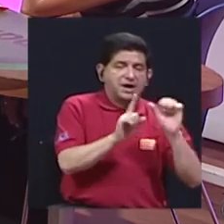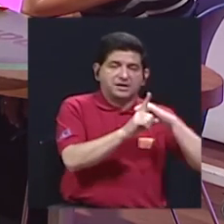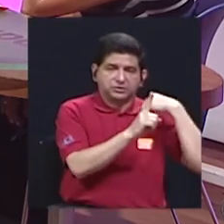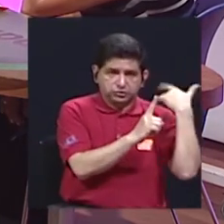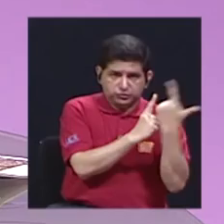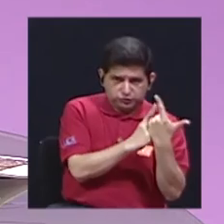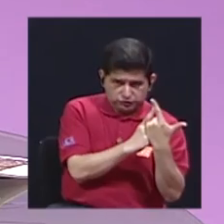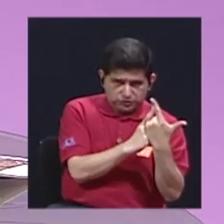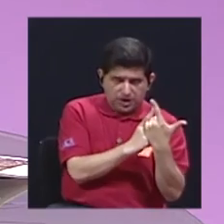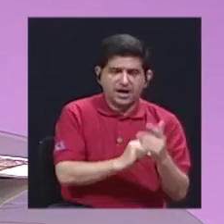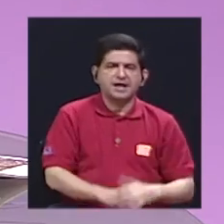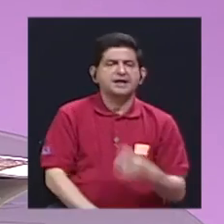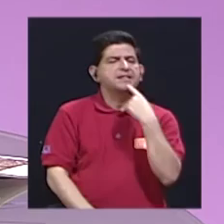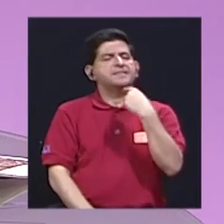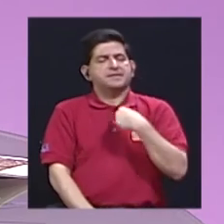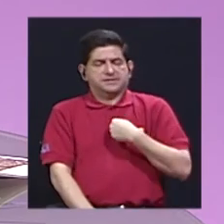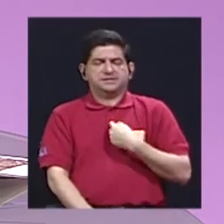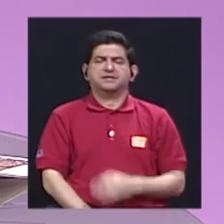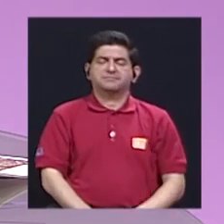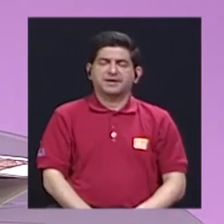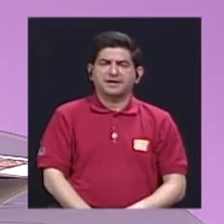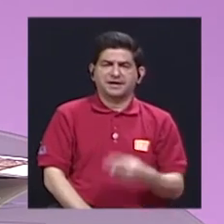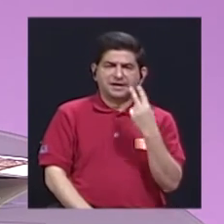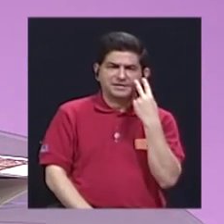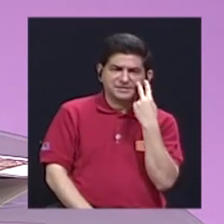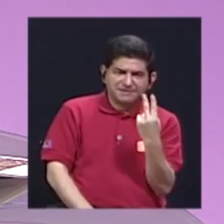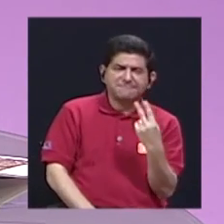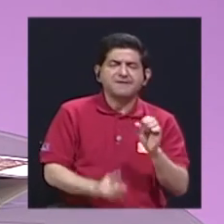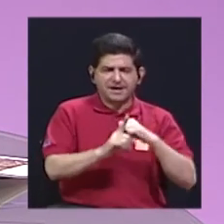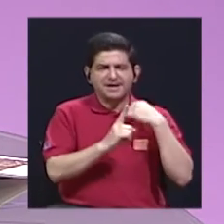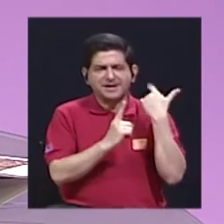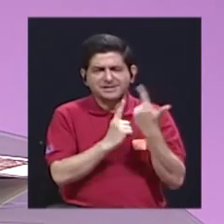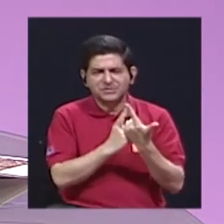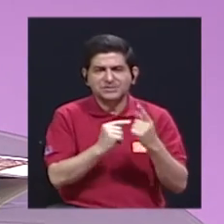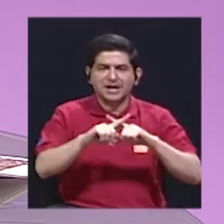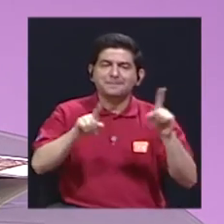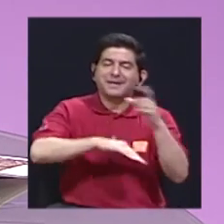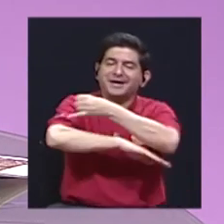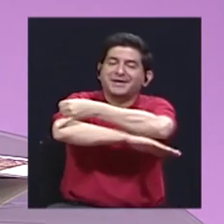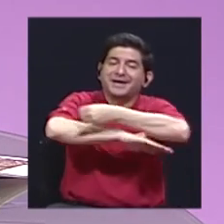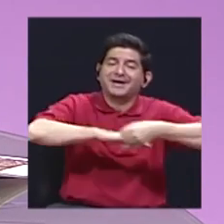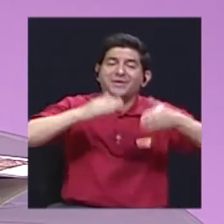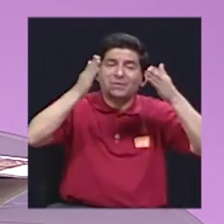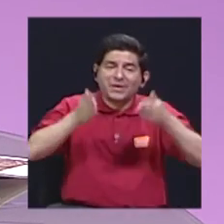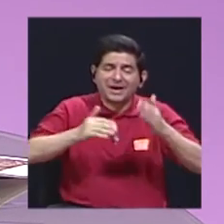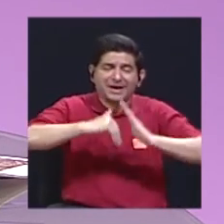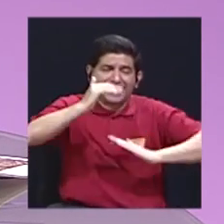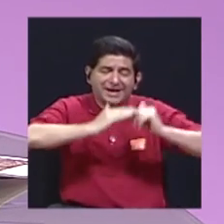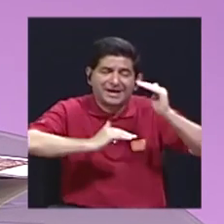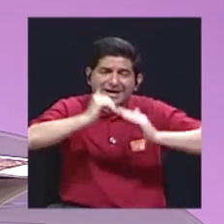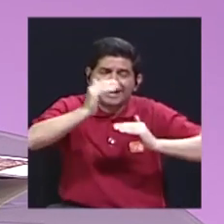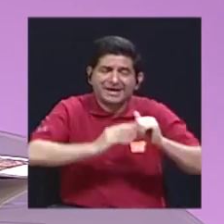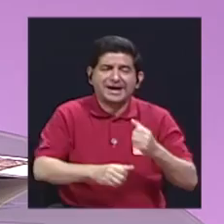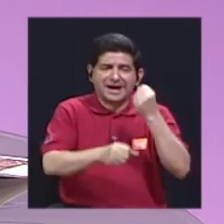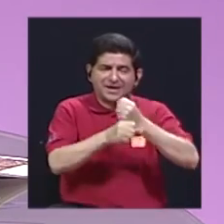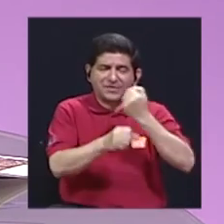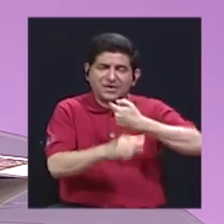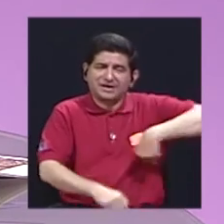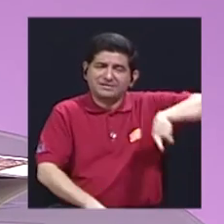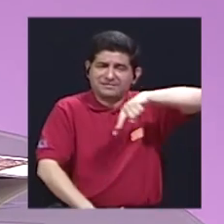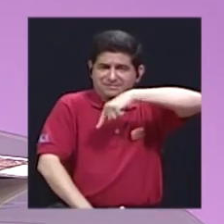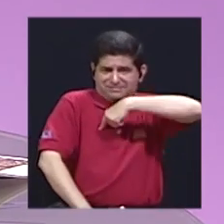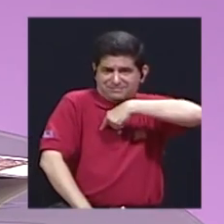social éste nos dicen bueno es que venga el social es que el ingeniero civil o de construcción que trabaja con